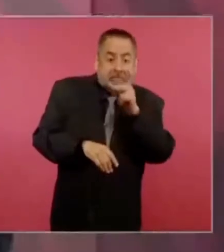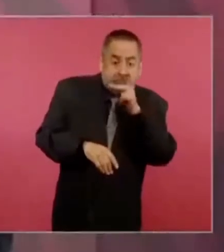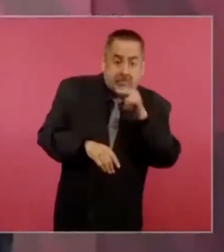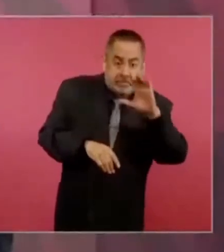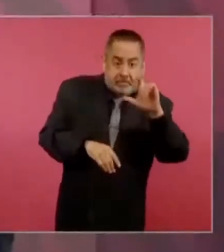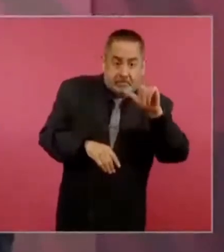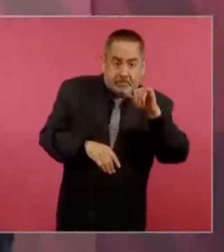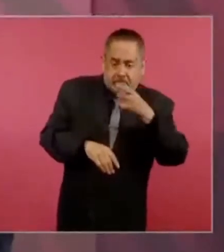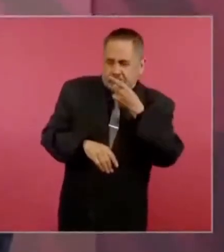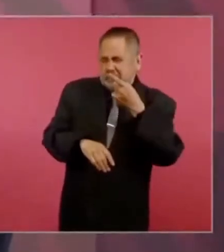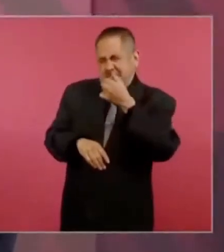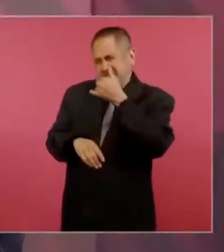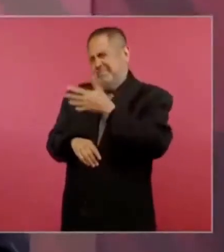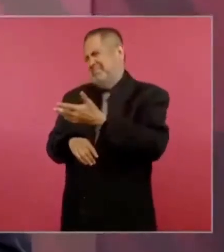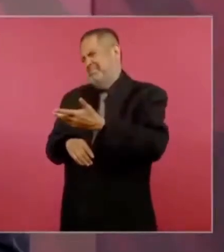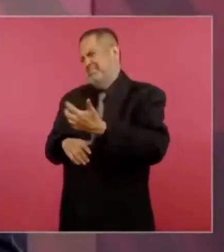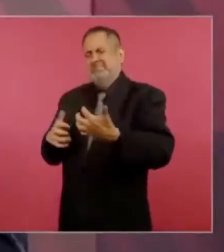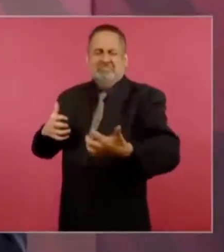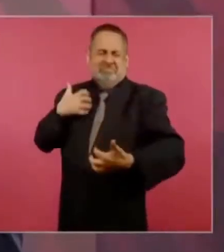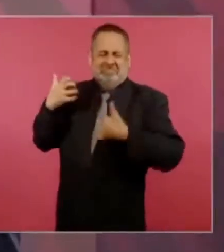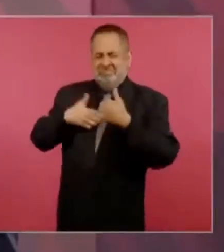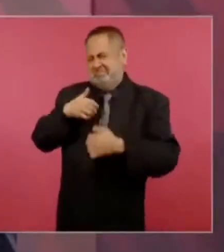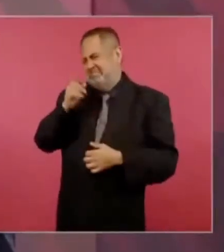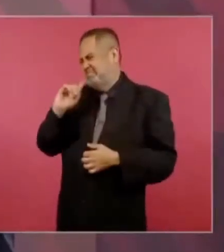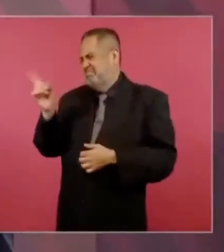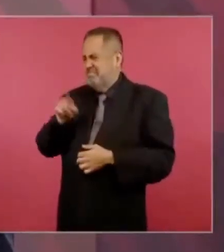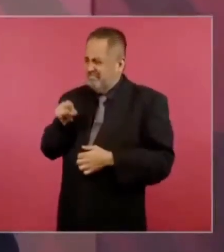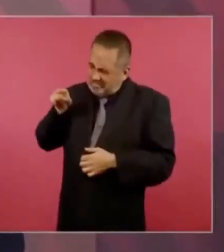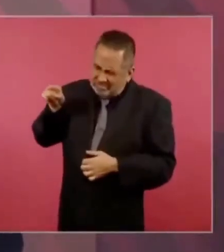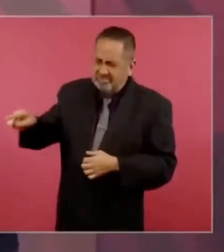molesto y